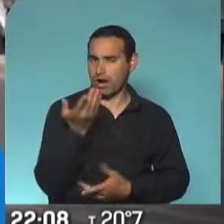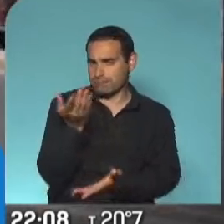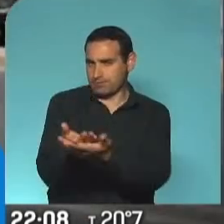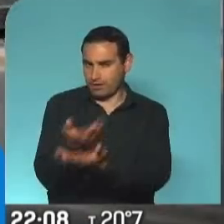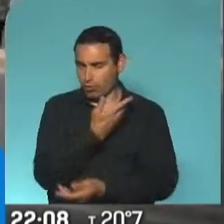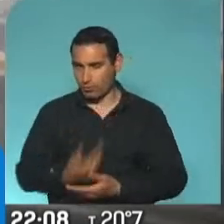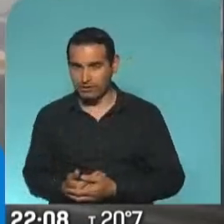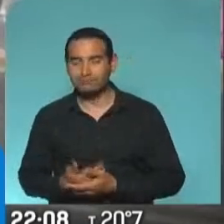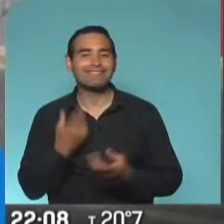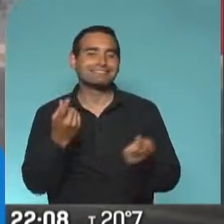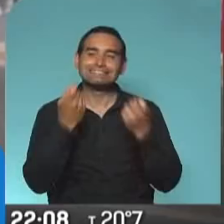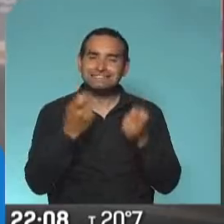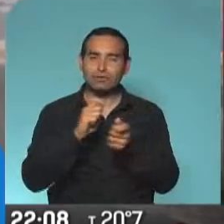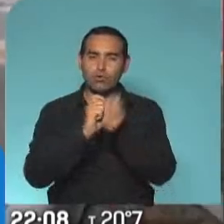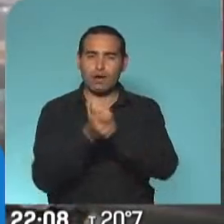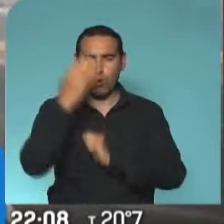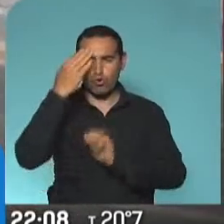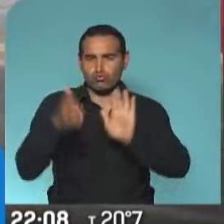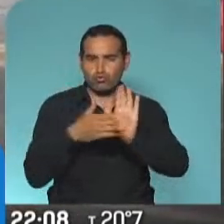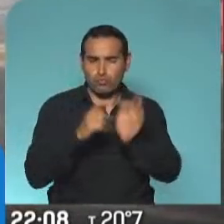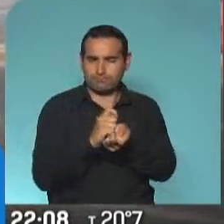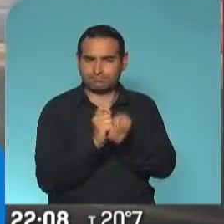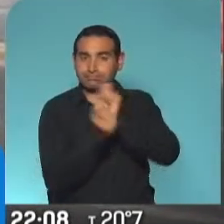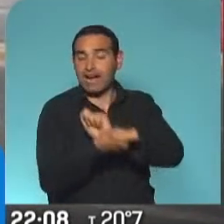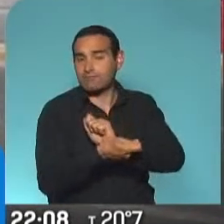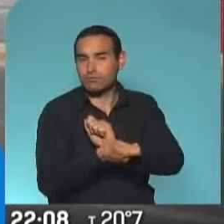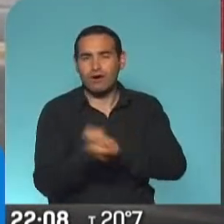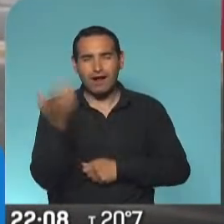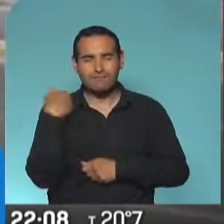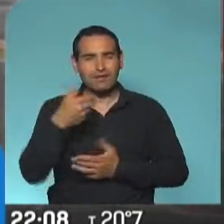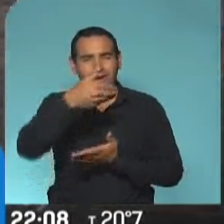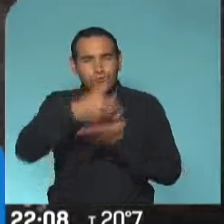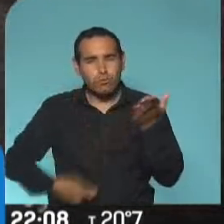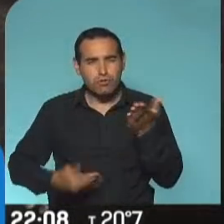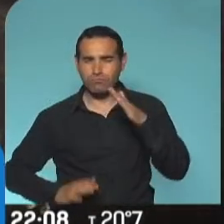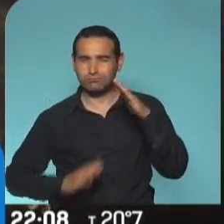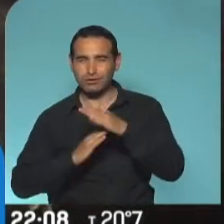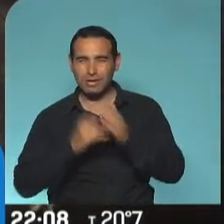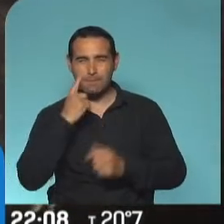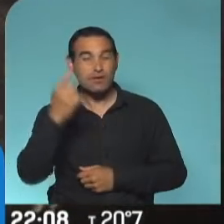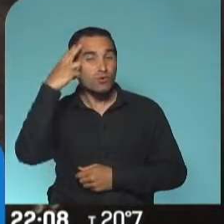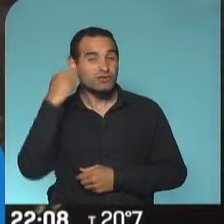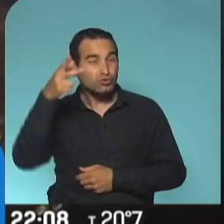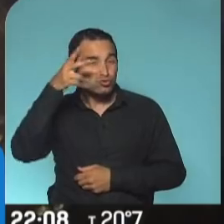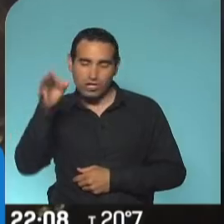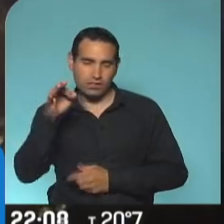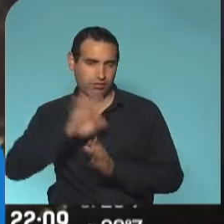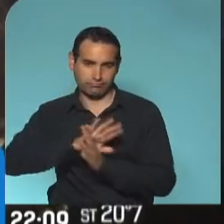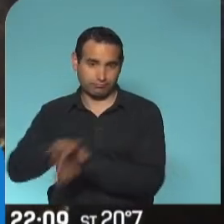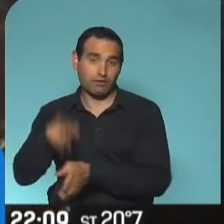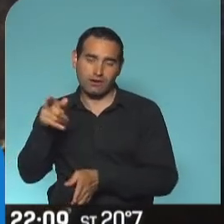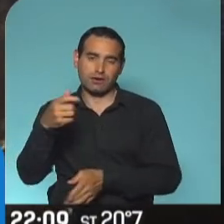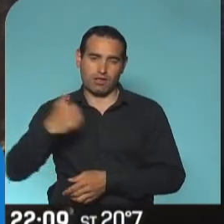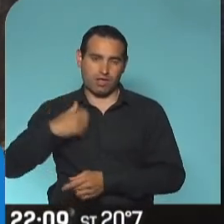la necesidad de una reforma constitucional que deja atrás la actual Carta Magna de 1980, una herencia de